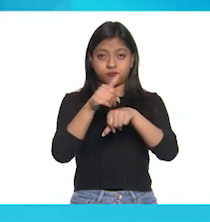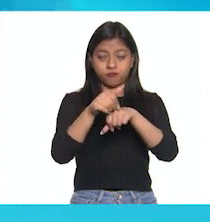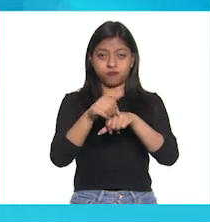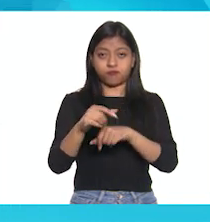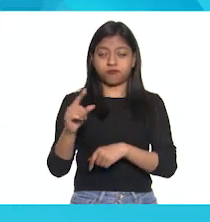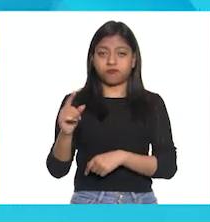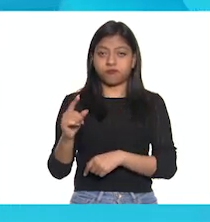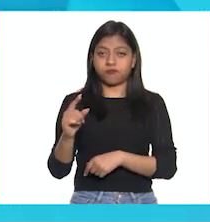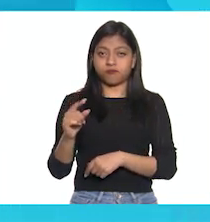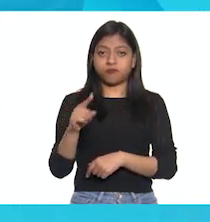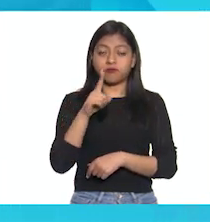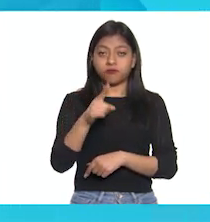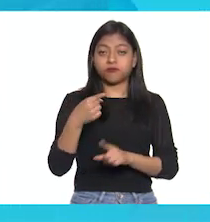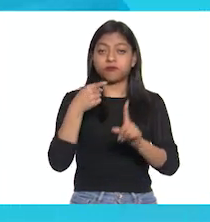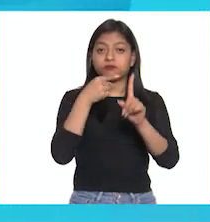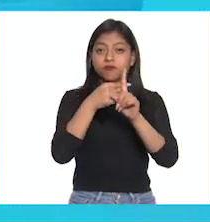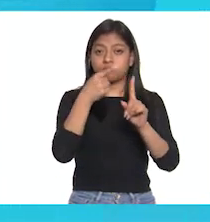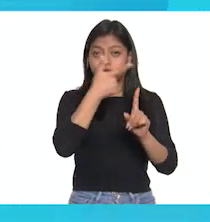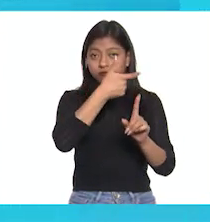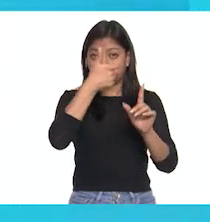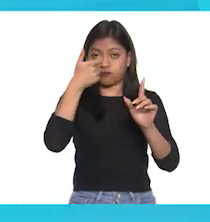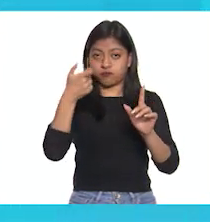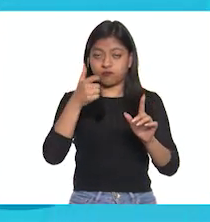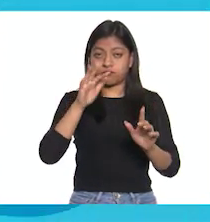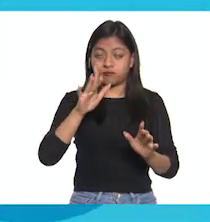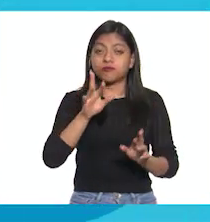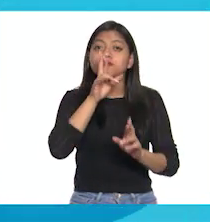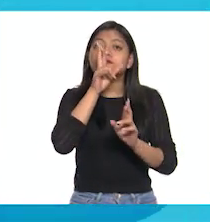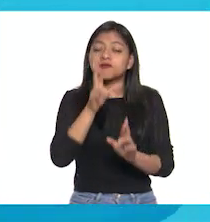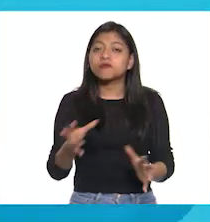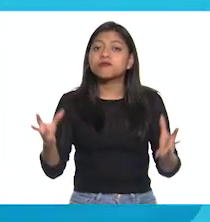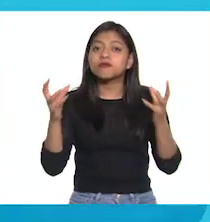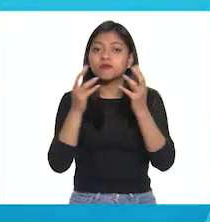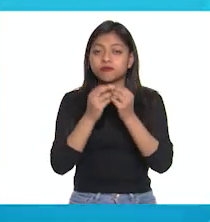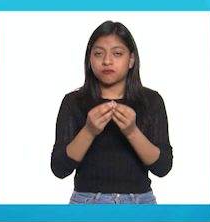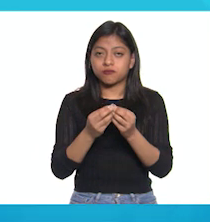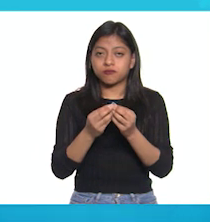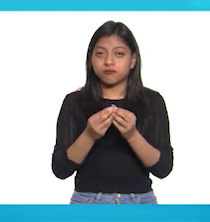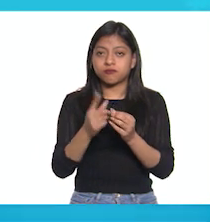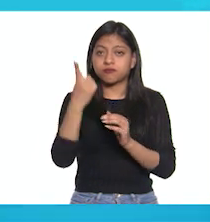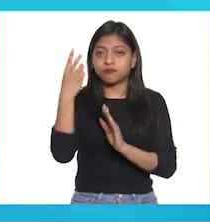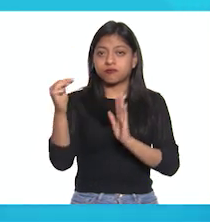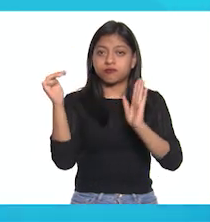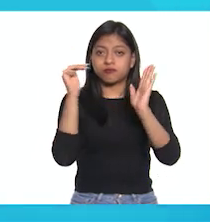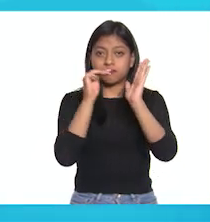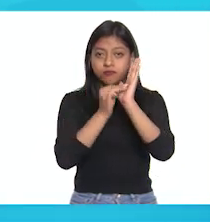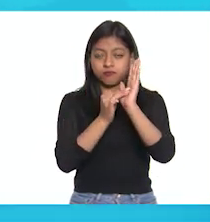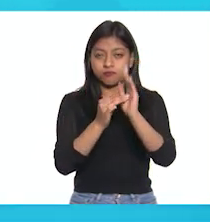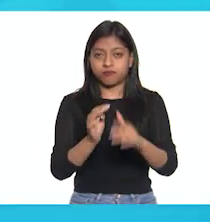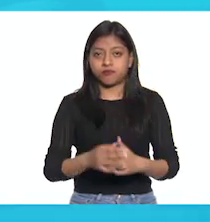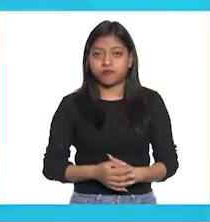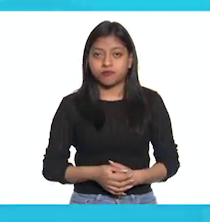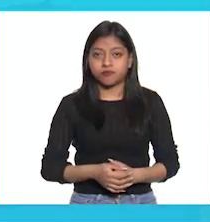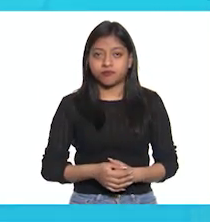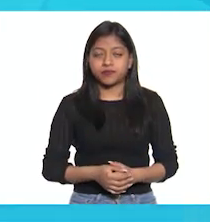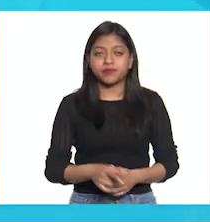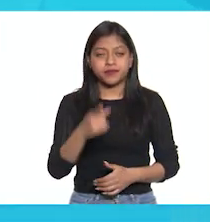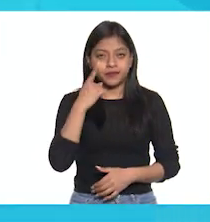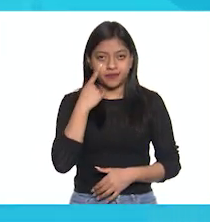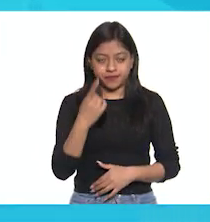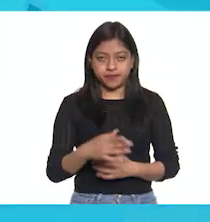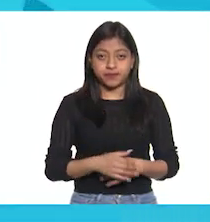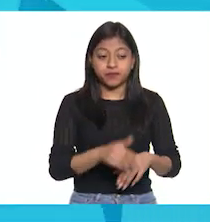a 750 da como resultado el número 1000. Soy un